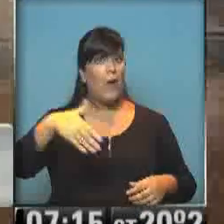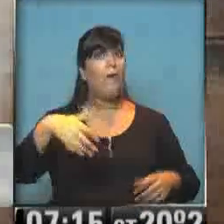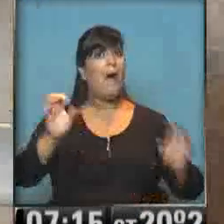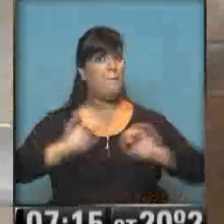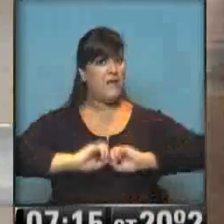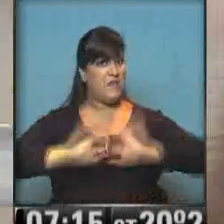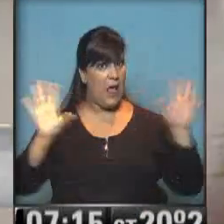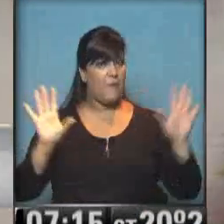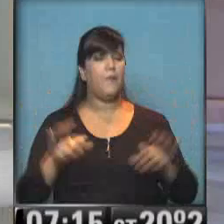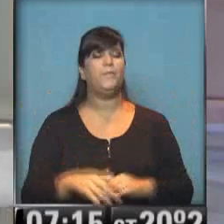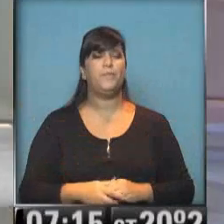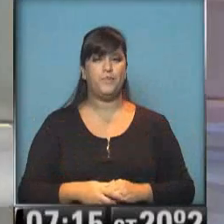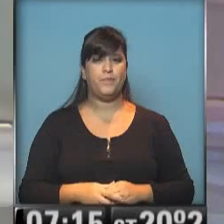situación.